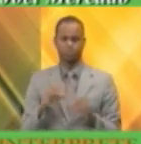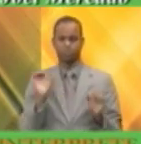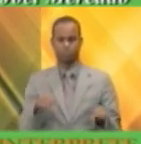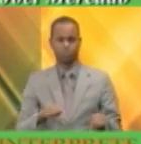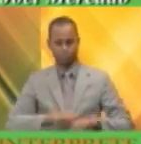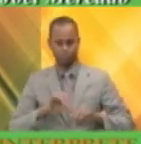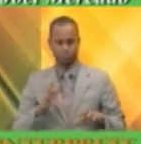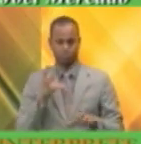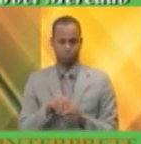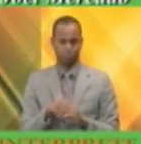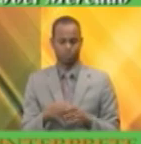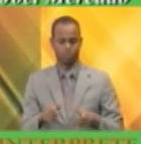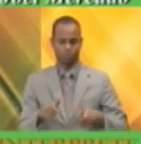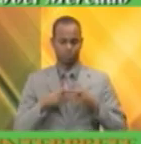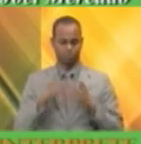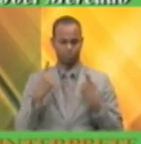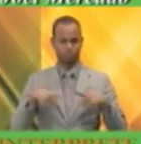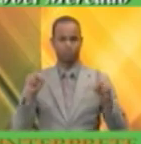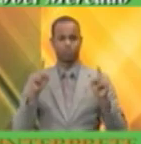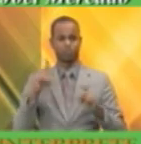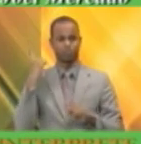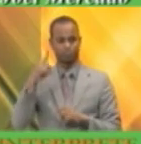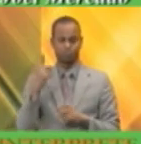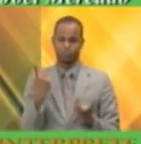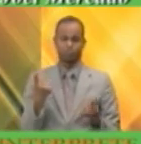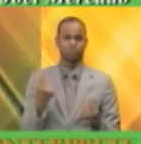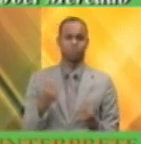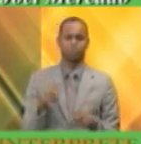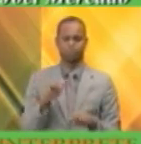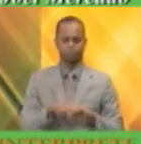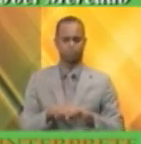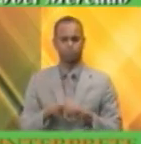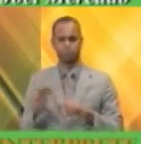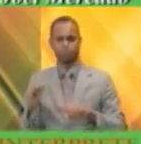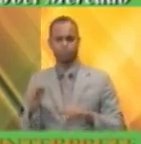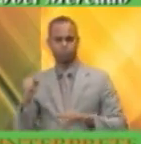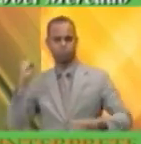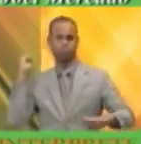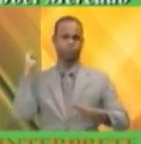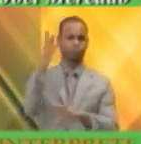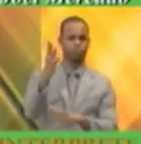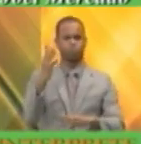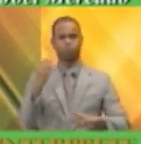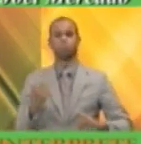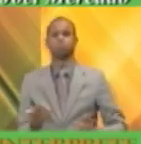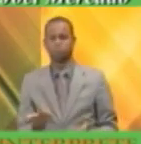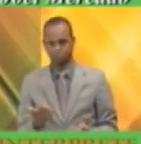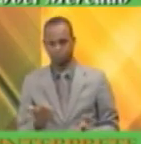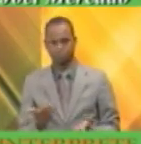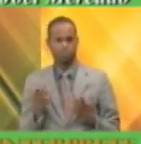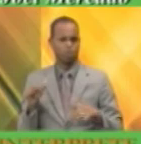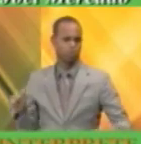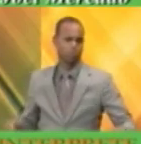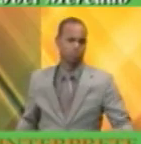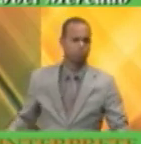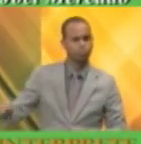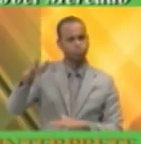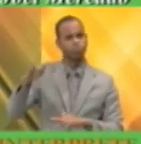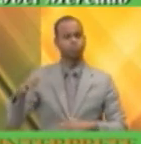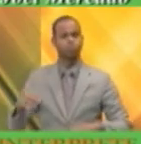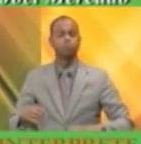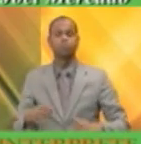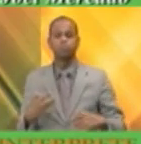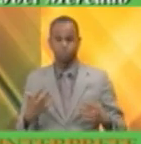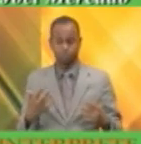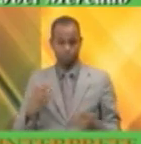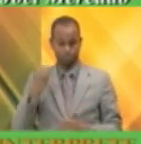adquirir cualquier medalla, porque para lanzar lo sentamos en un banco y él hace su ejercicio. Ahora bien, si nos dedicamos a